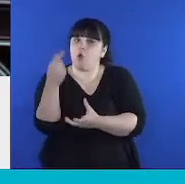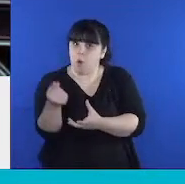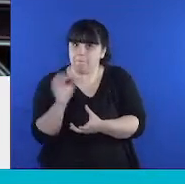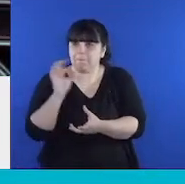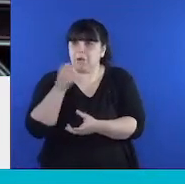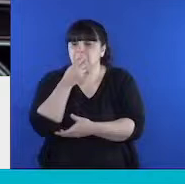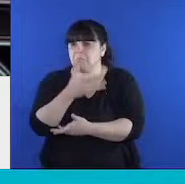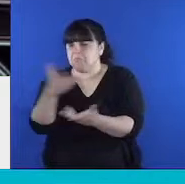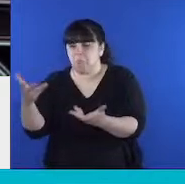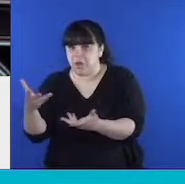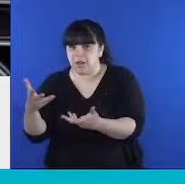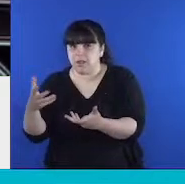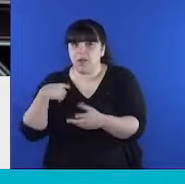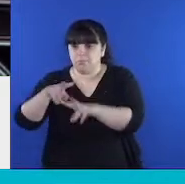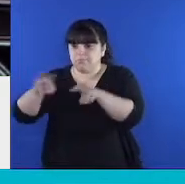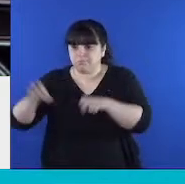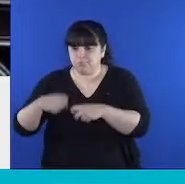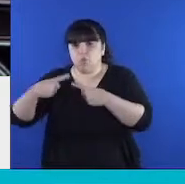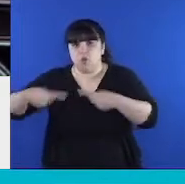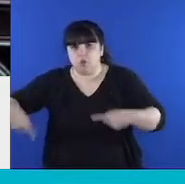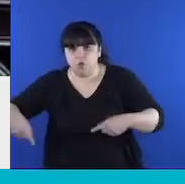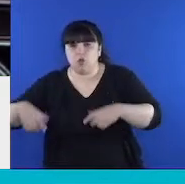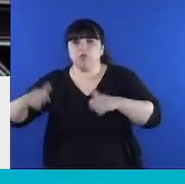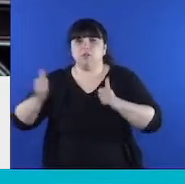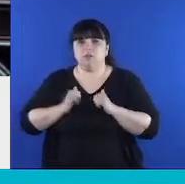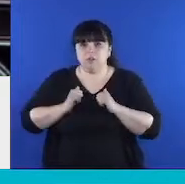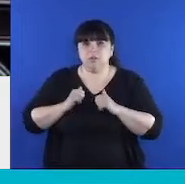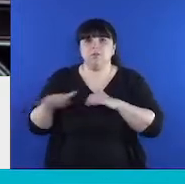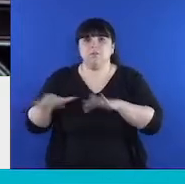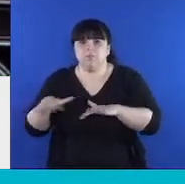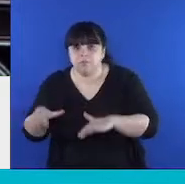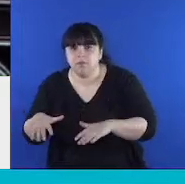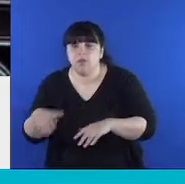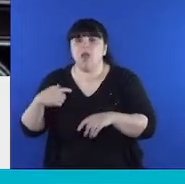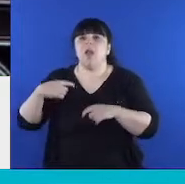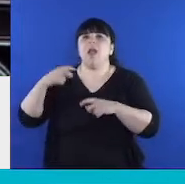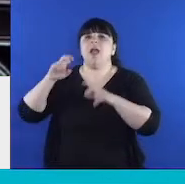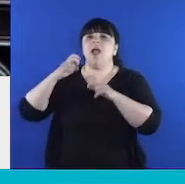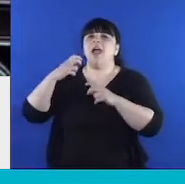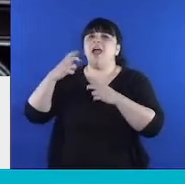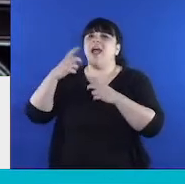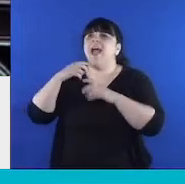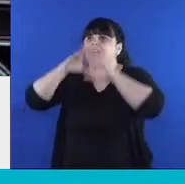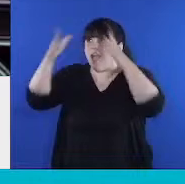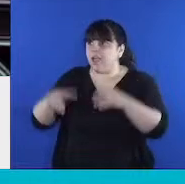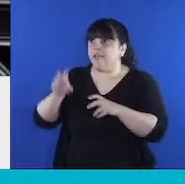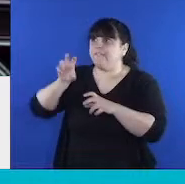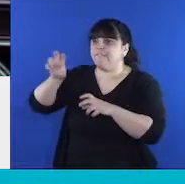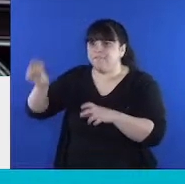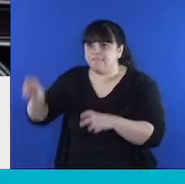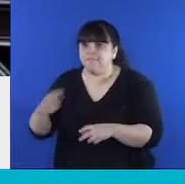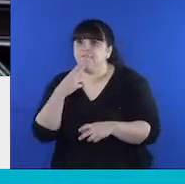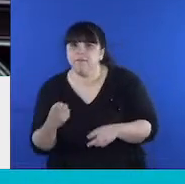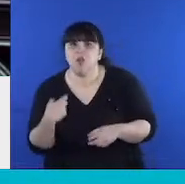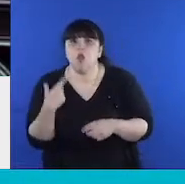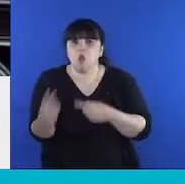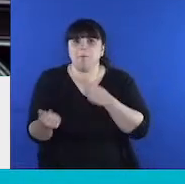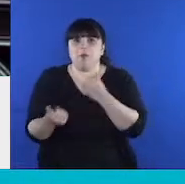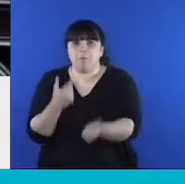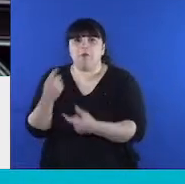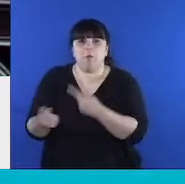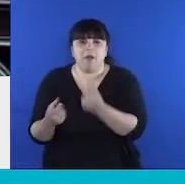inmuebles, semovientes, inmuebles, instalaciones y toda clase de derechos, títulos, acciones o valores,